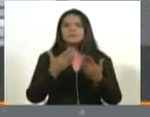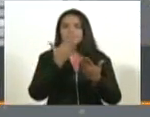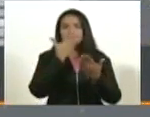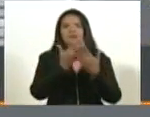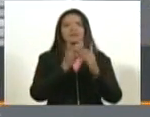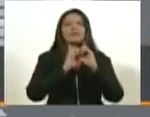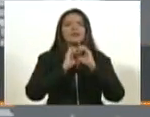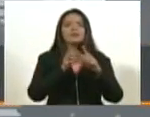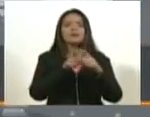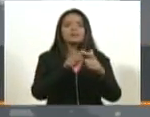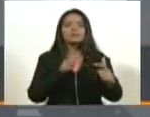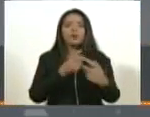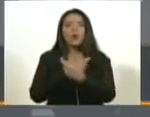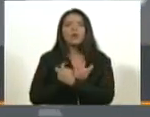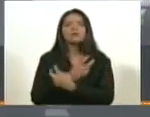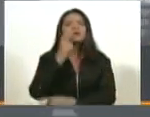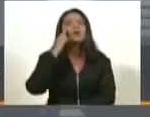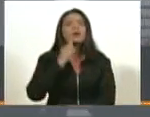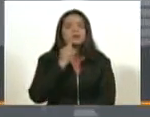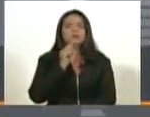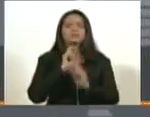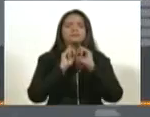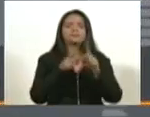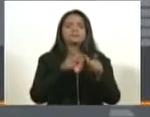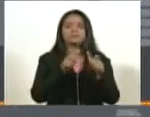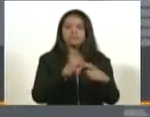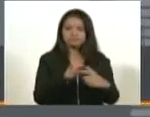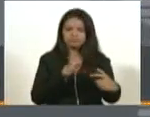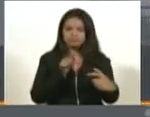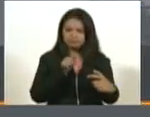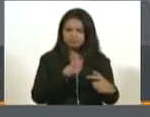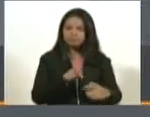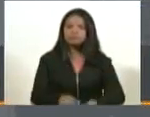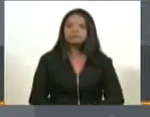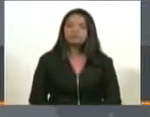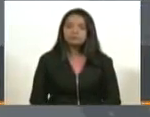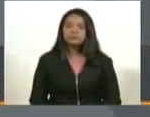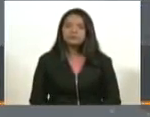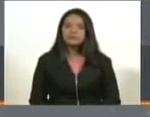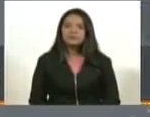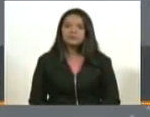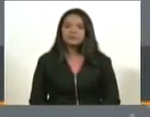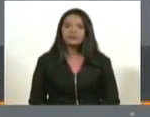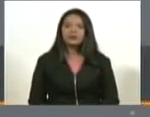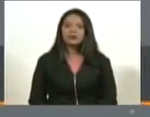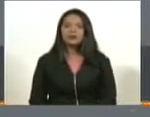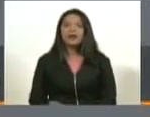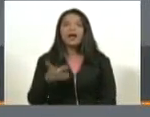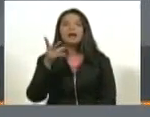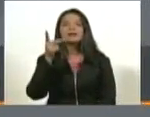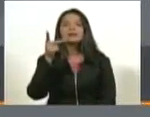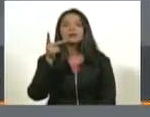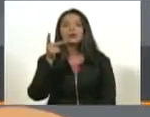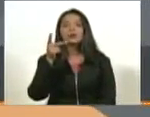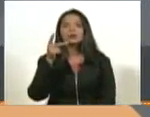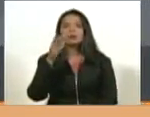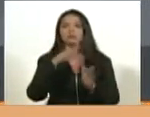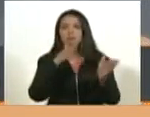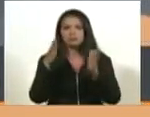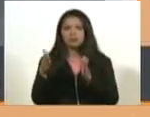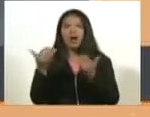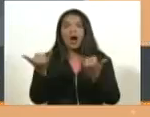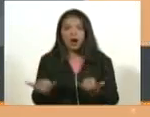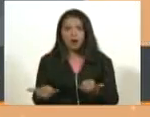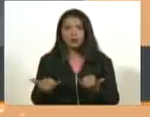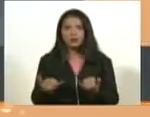Padre Libertador en el Panteón Nacional, la segunda parte donde ahora reposan